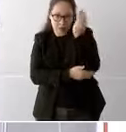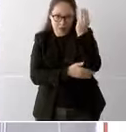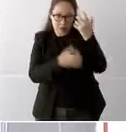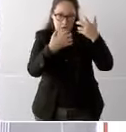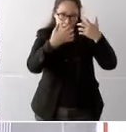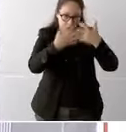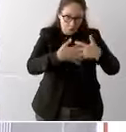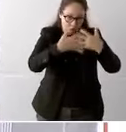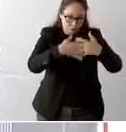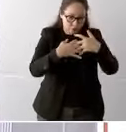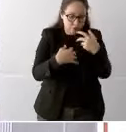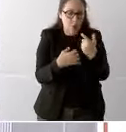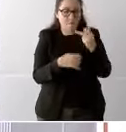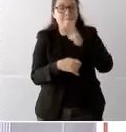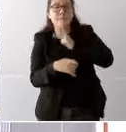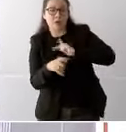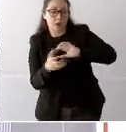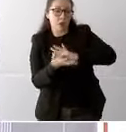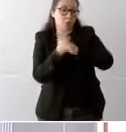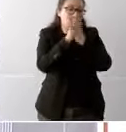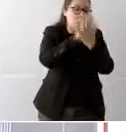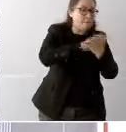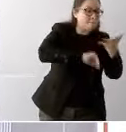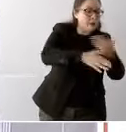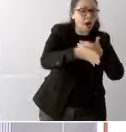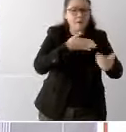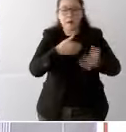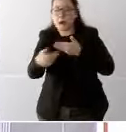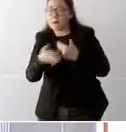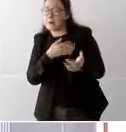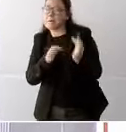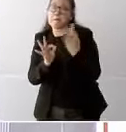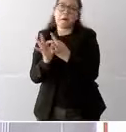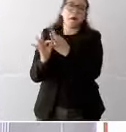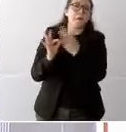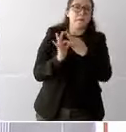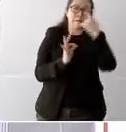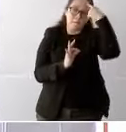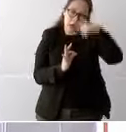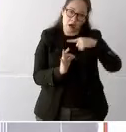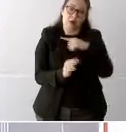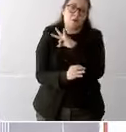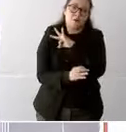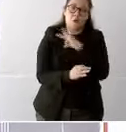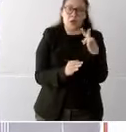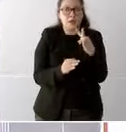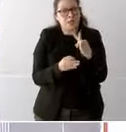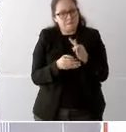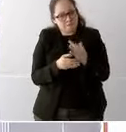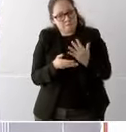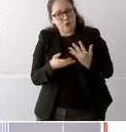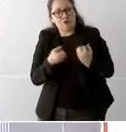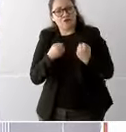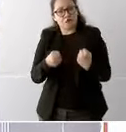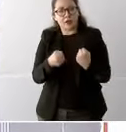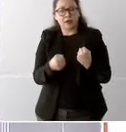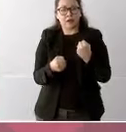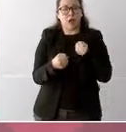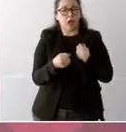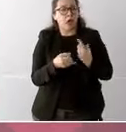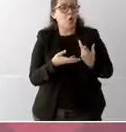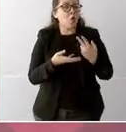invirtiendo, cambiando plantas, modernizándola para incrementar la